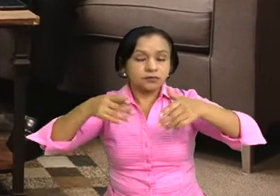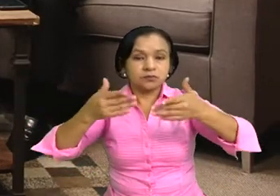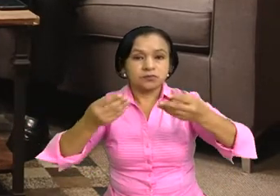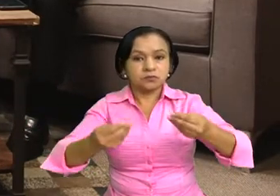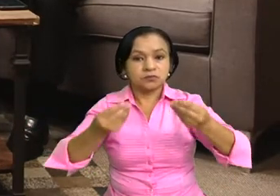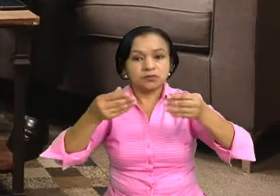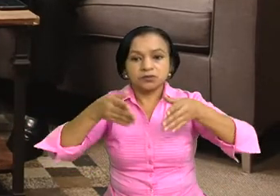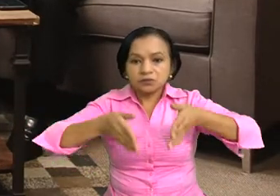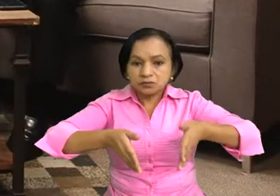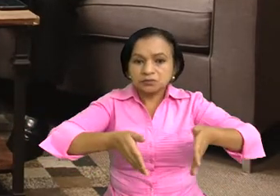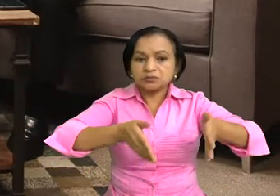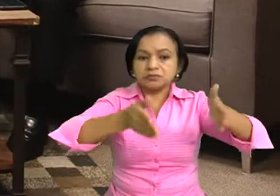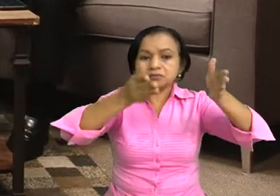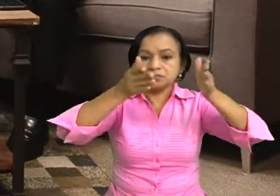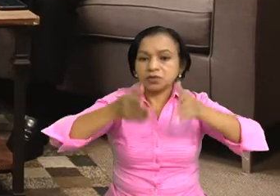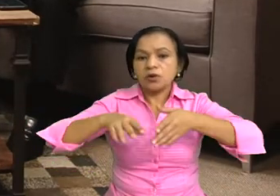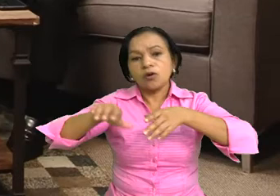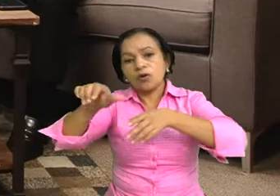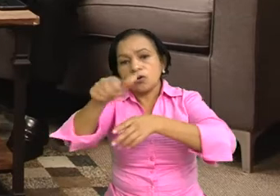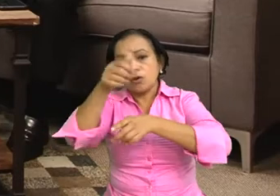vías adoquinadas,